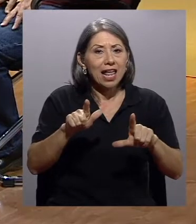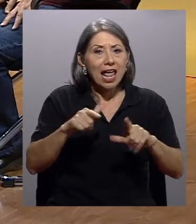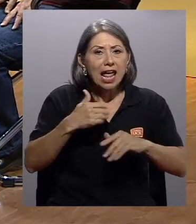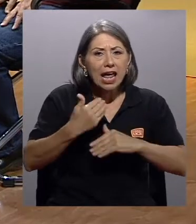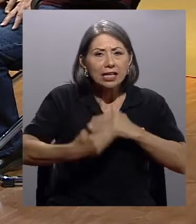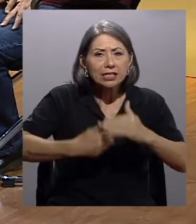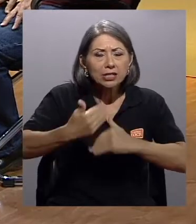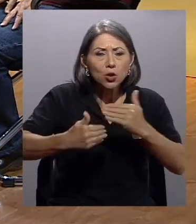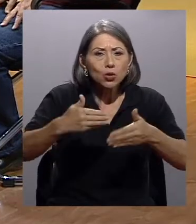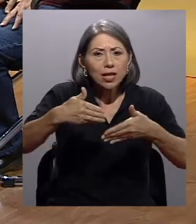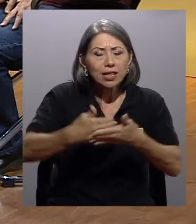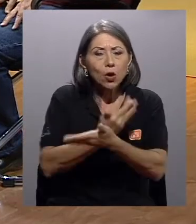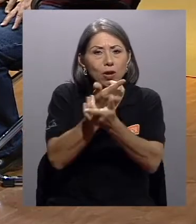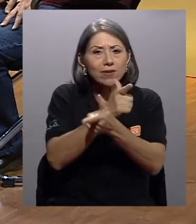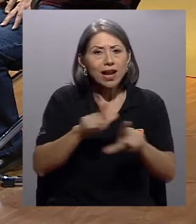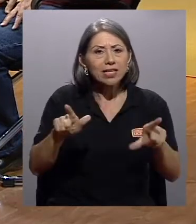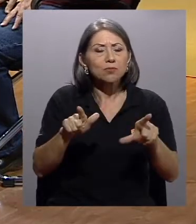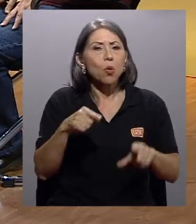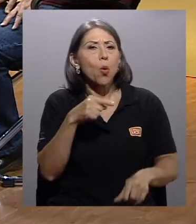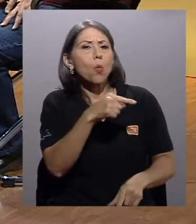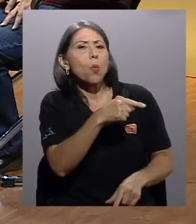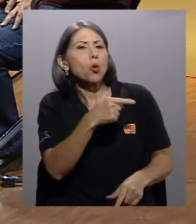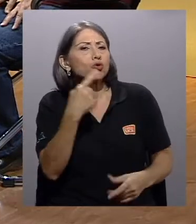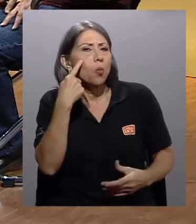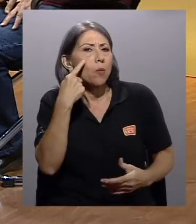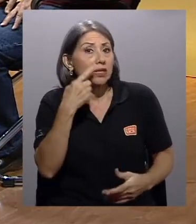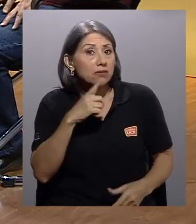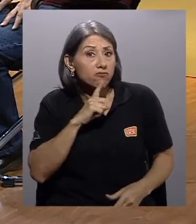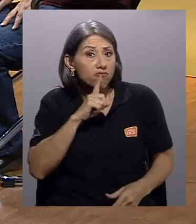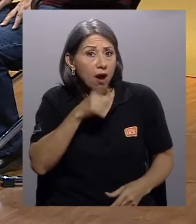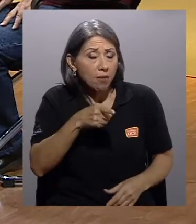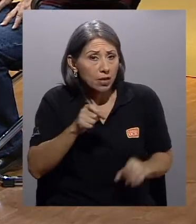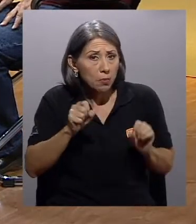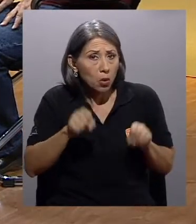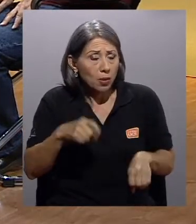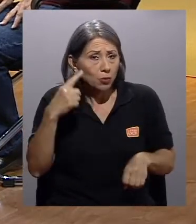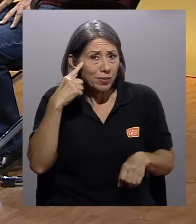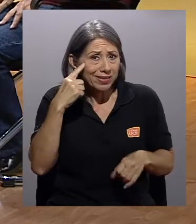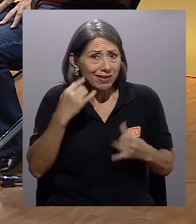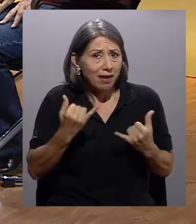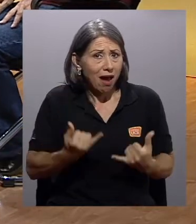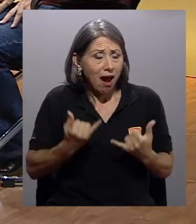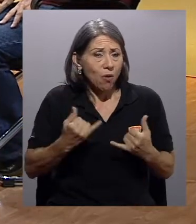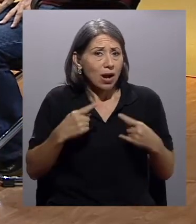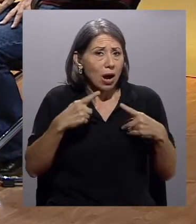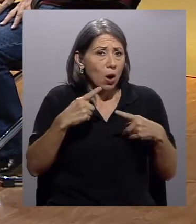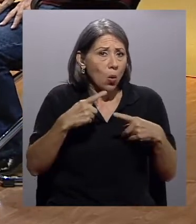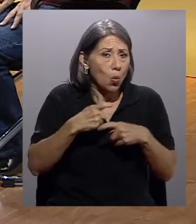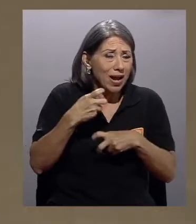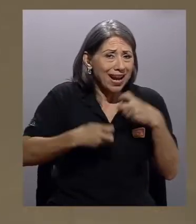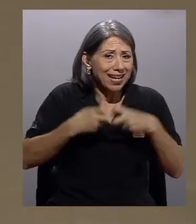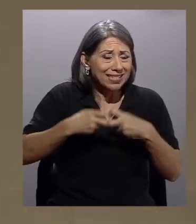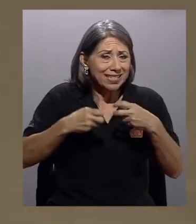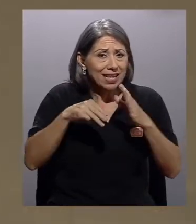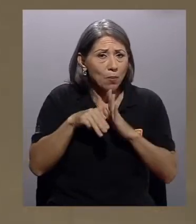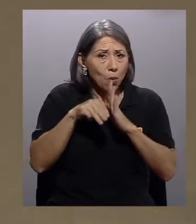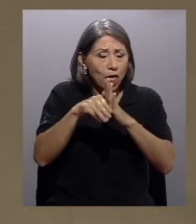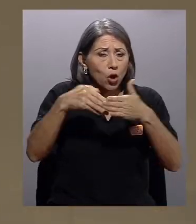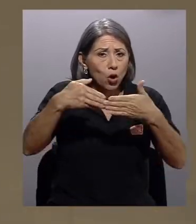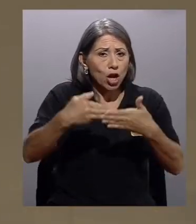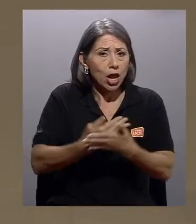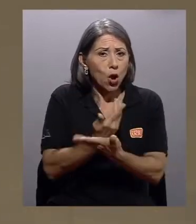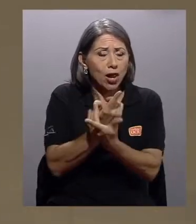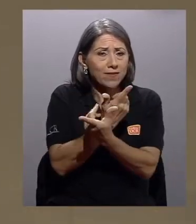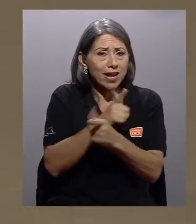neoliberalismo. ¿Cómo ves vos si realmente podríamos pensar que hay una crisis al modelo